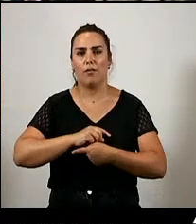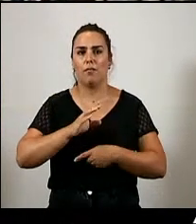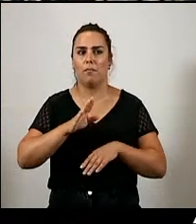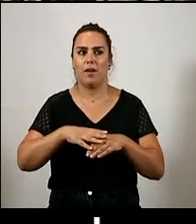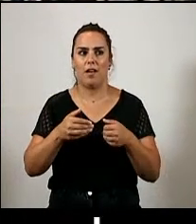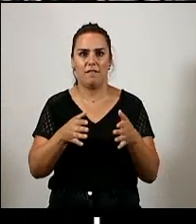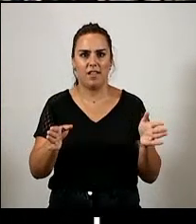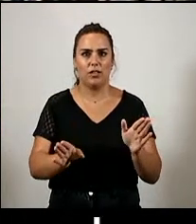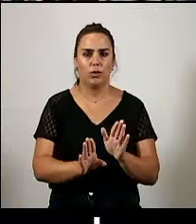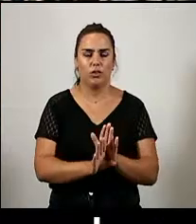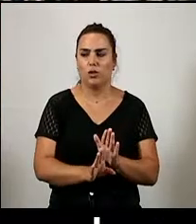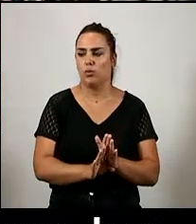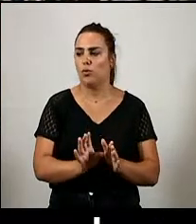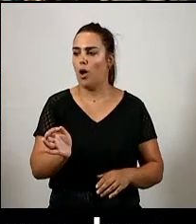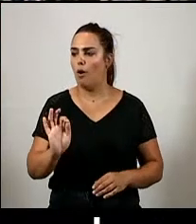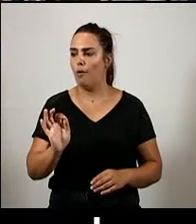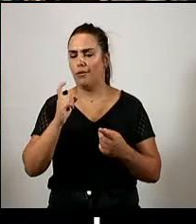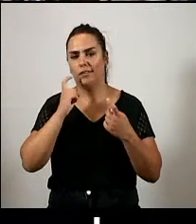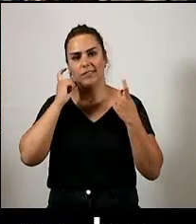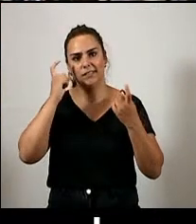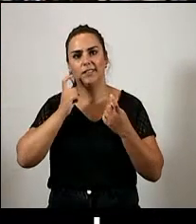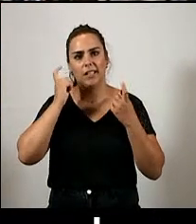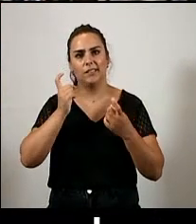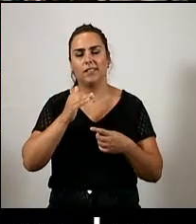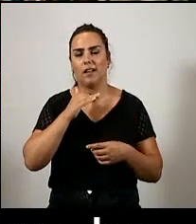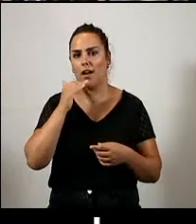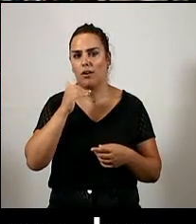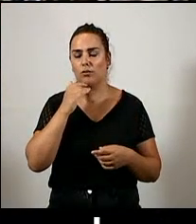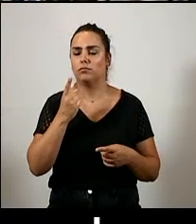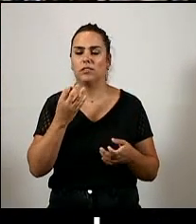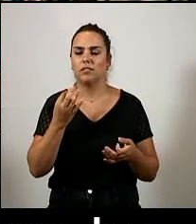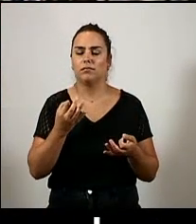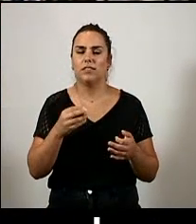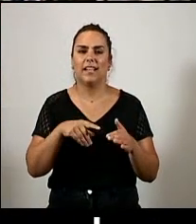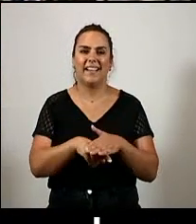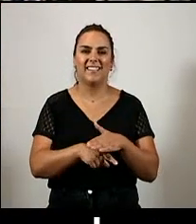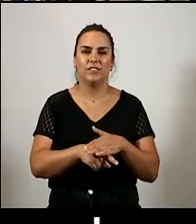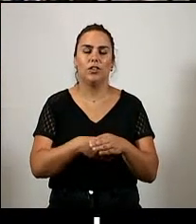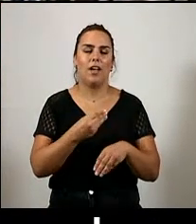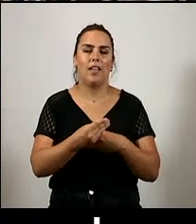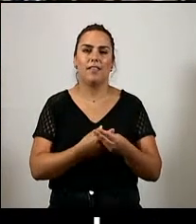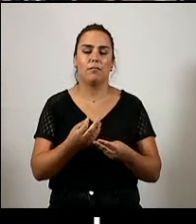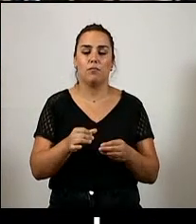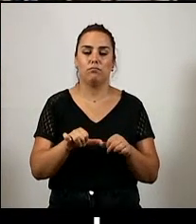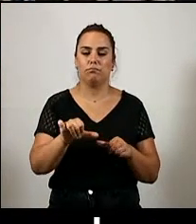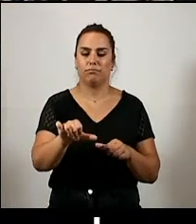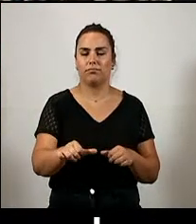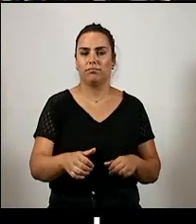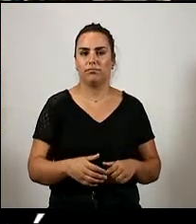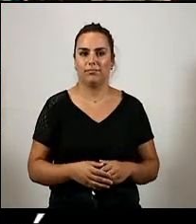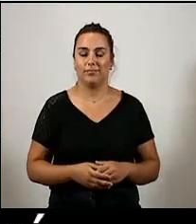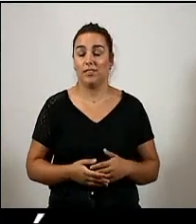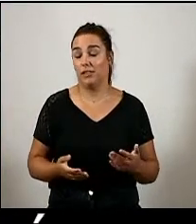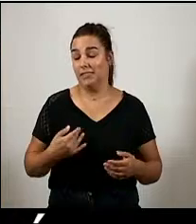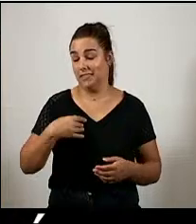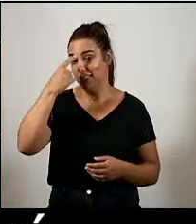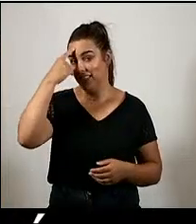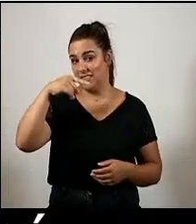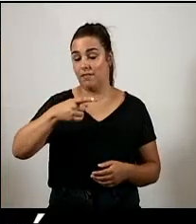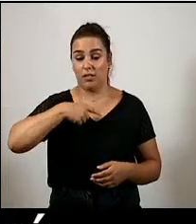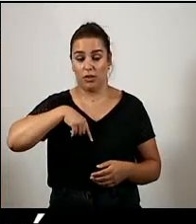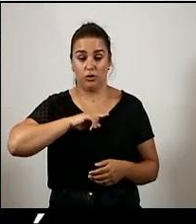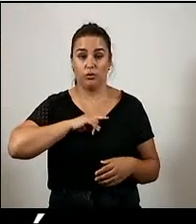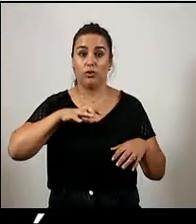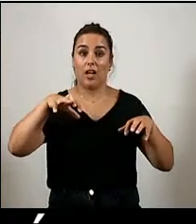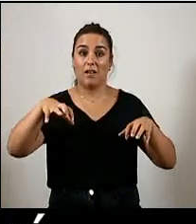abierta, va a adoptar alguna política. ¿Qué novedad de la gestión puede haber a partir de ahora? Bueno, como saben ustedes, nosotros